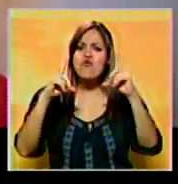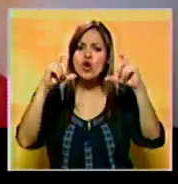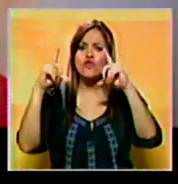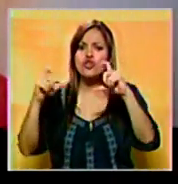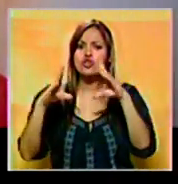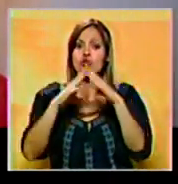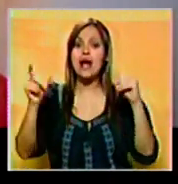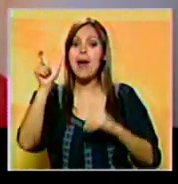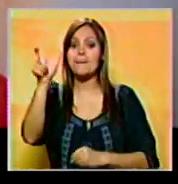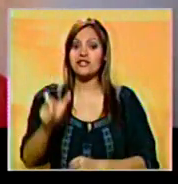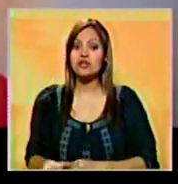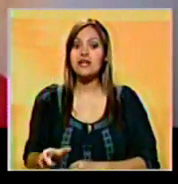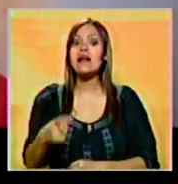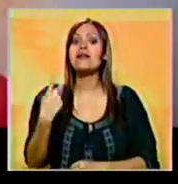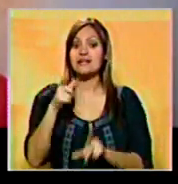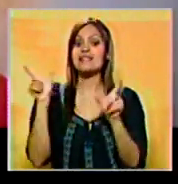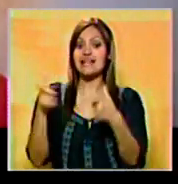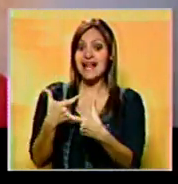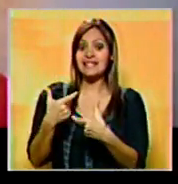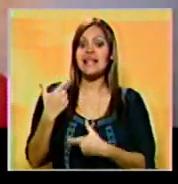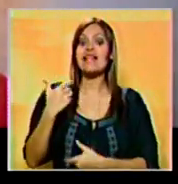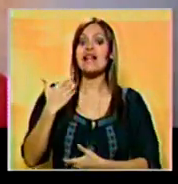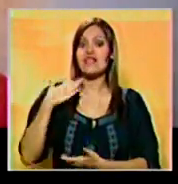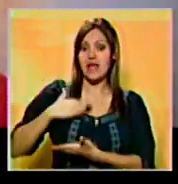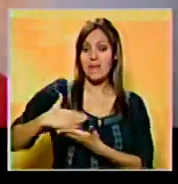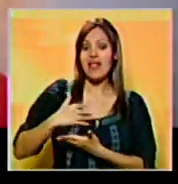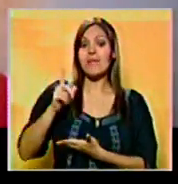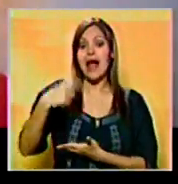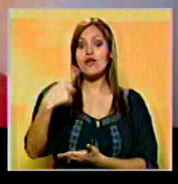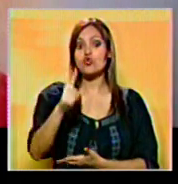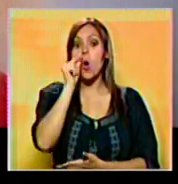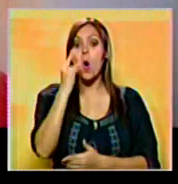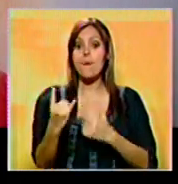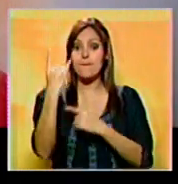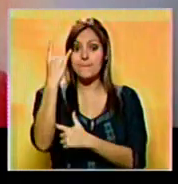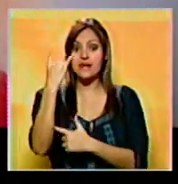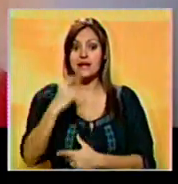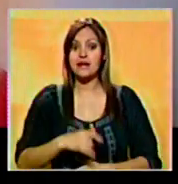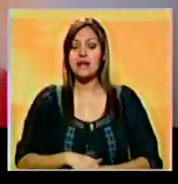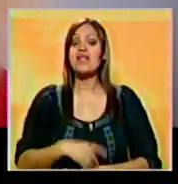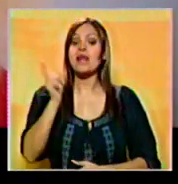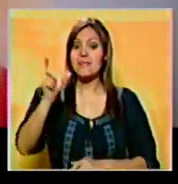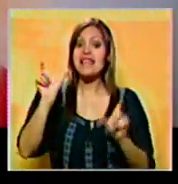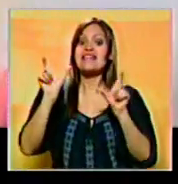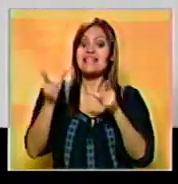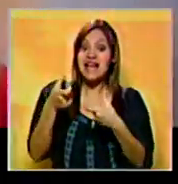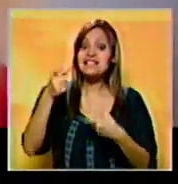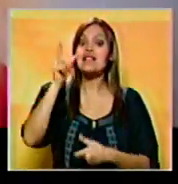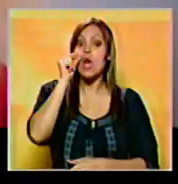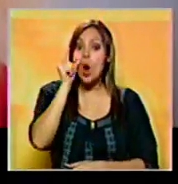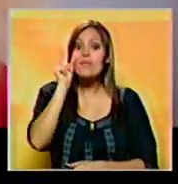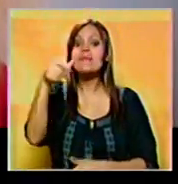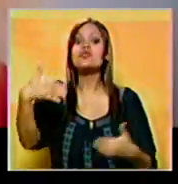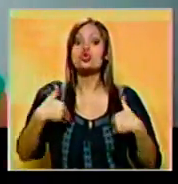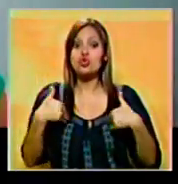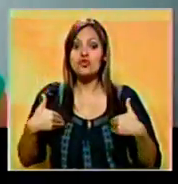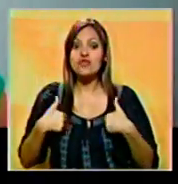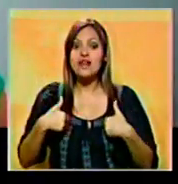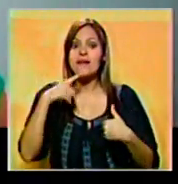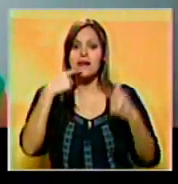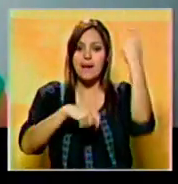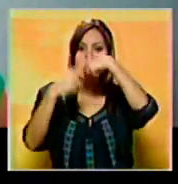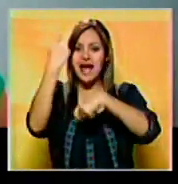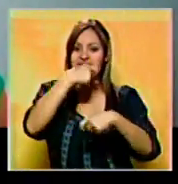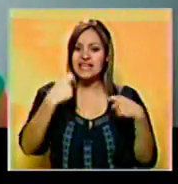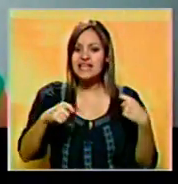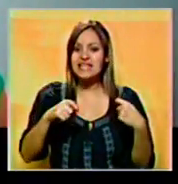las pacientes diagnosticadas con cáncer de mama. Incluso hay un hombre en el grupo, porque también hay cáncer de mama en caballeros, donde los maquillaron, los peinaron